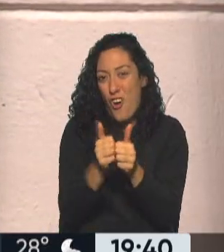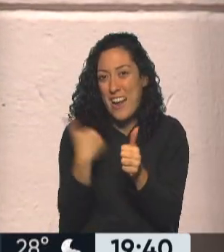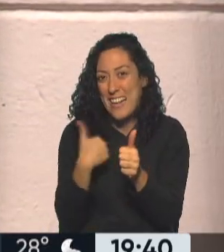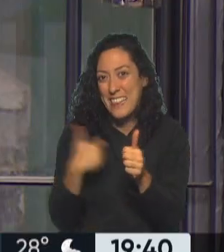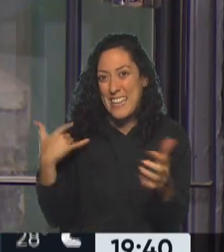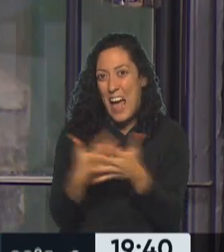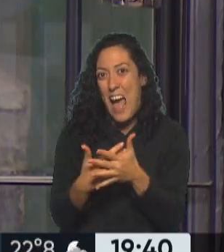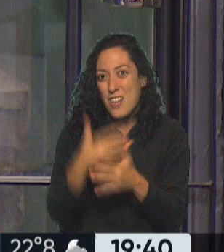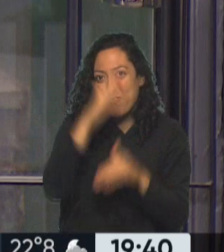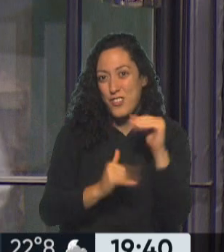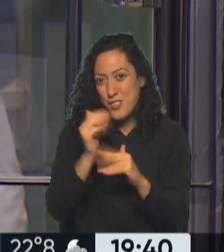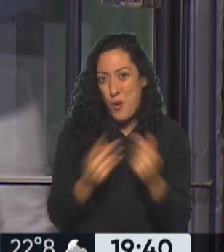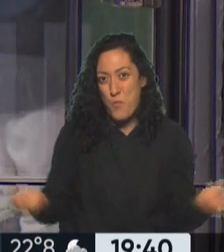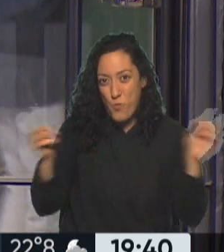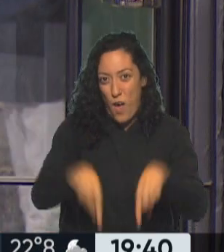que Malvinas